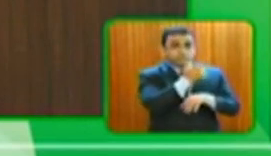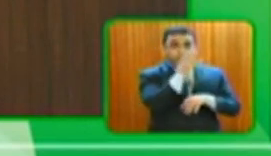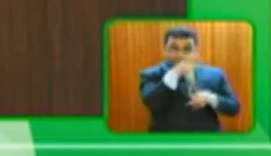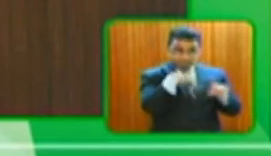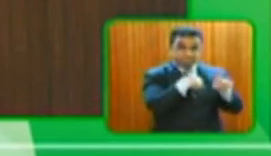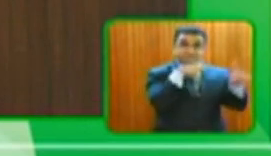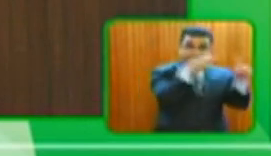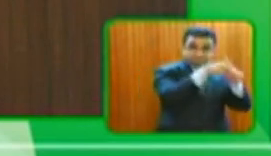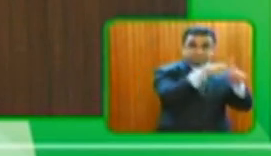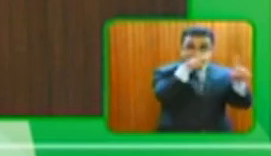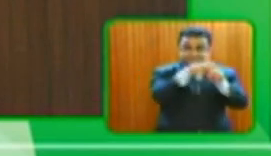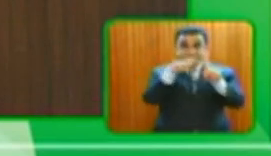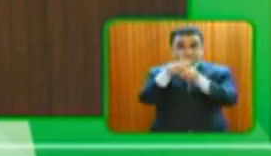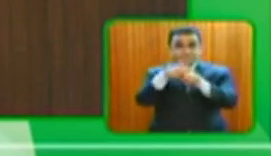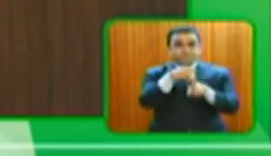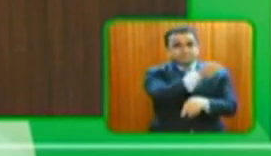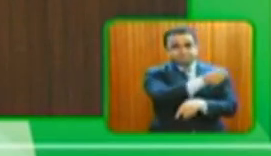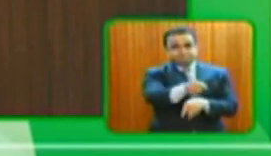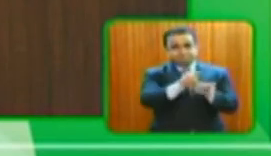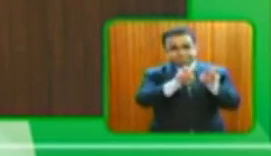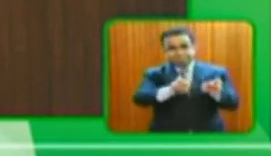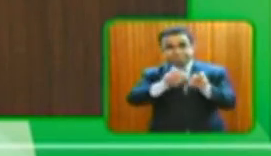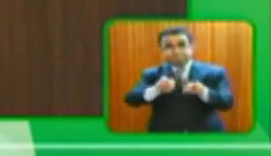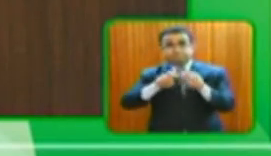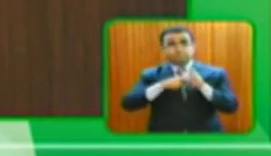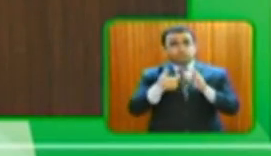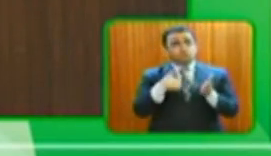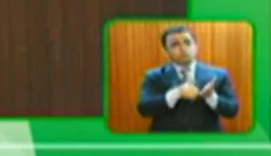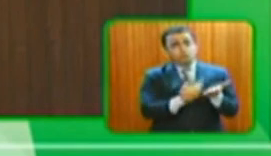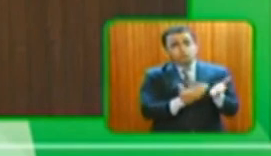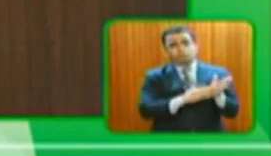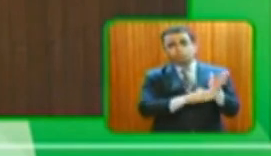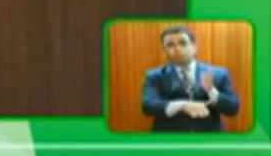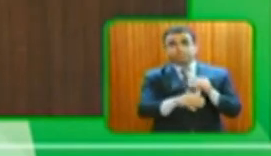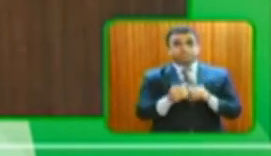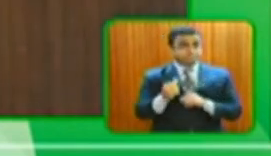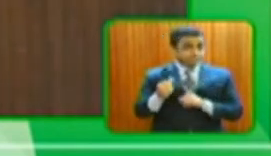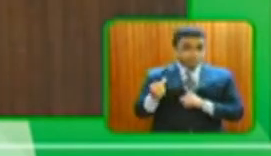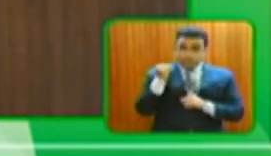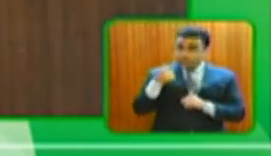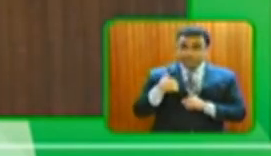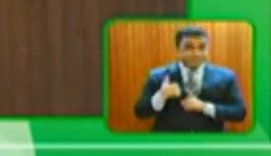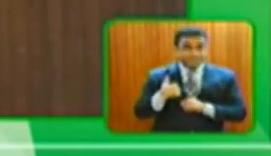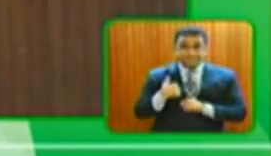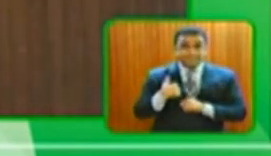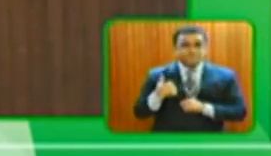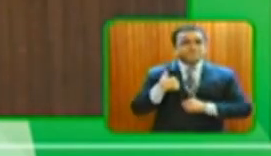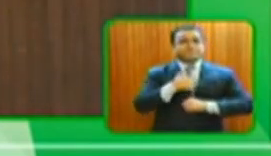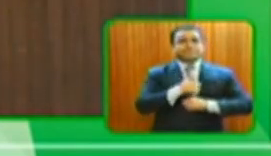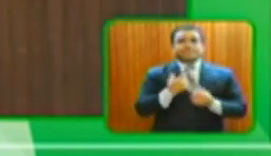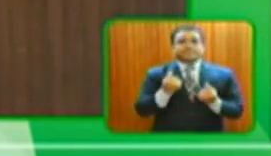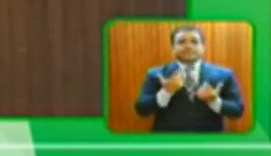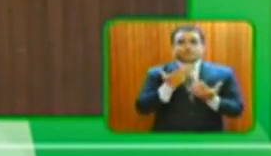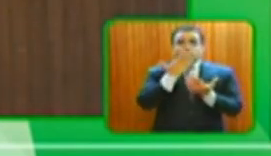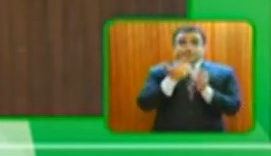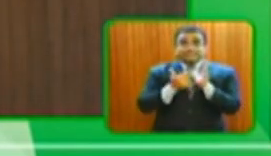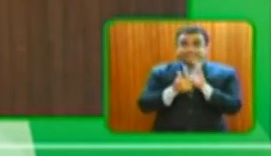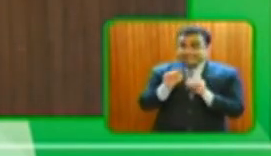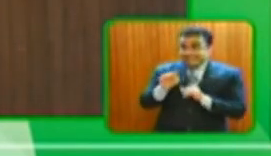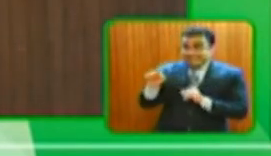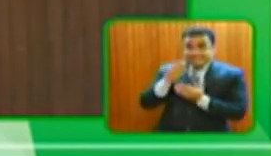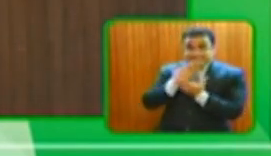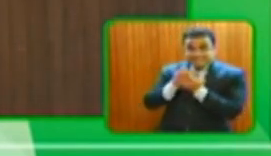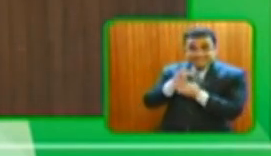investigados, pues ya no hay espacio para la impunidad. Ahora nos toca emular esos buenos ejemplos de vida, como